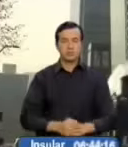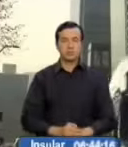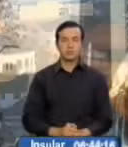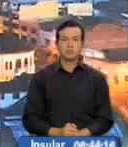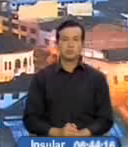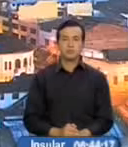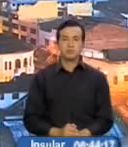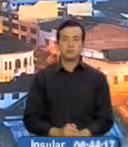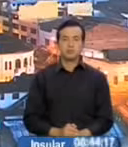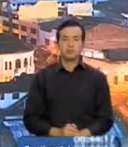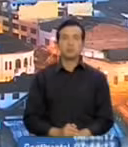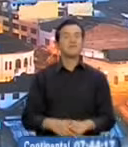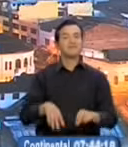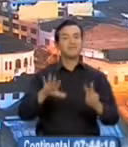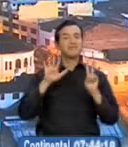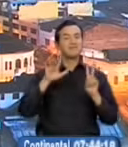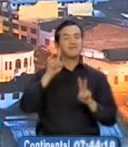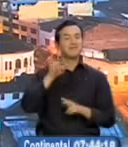TV.